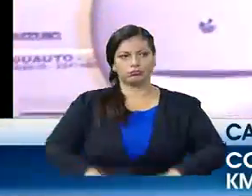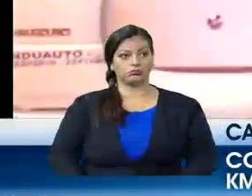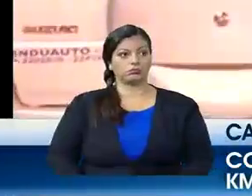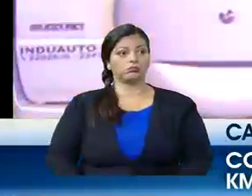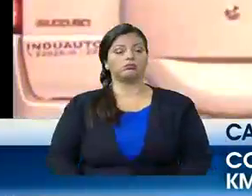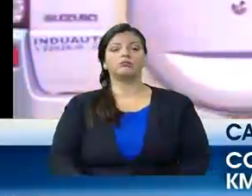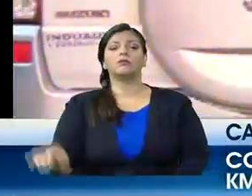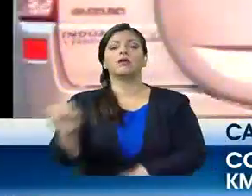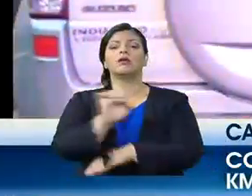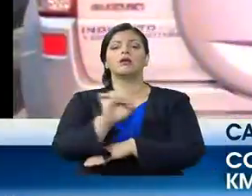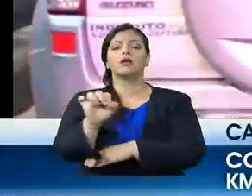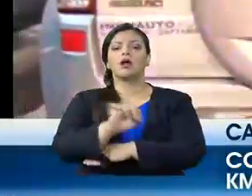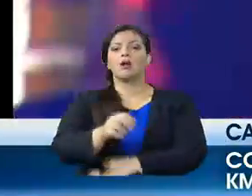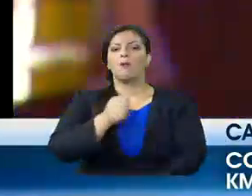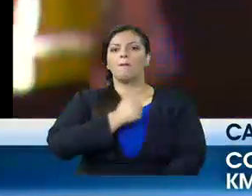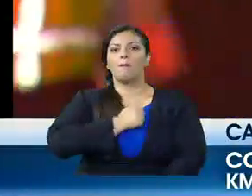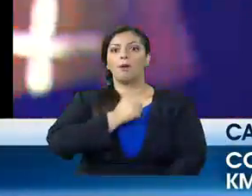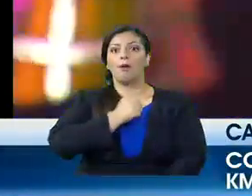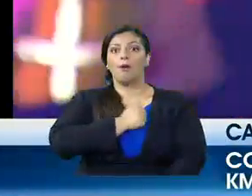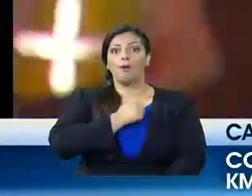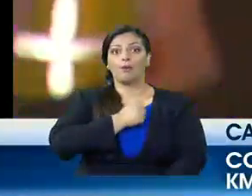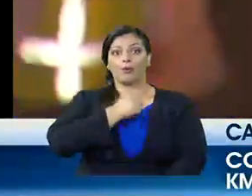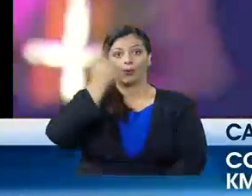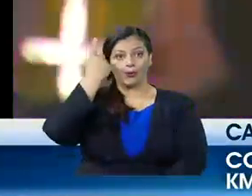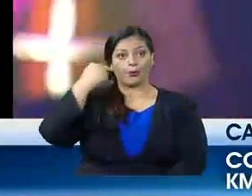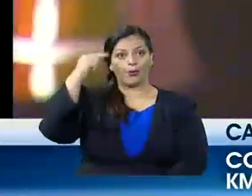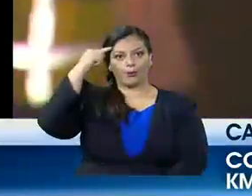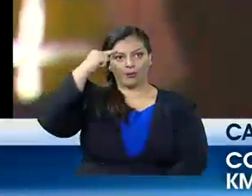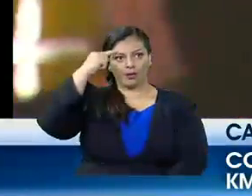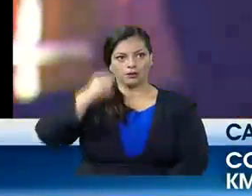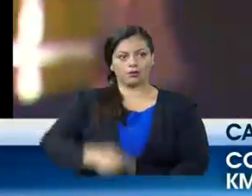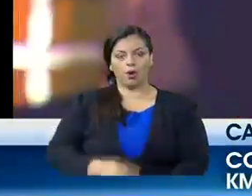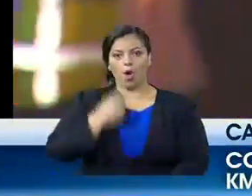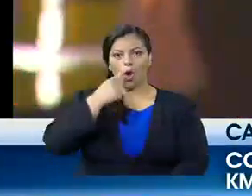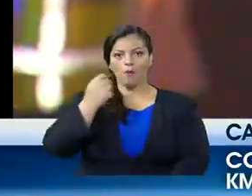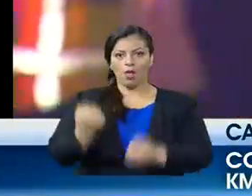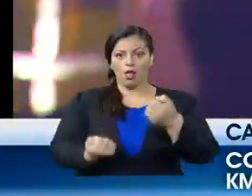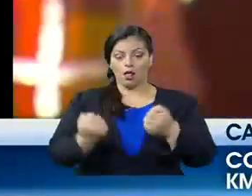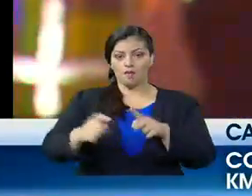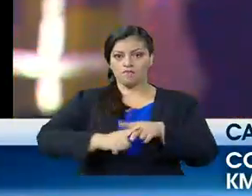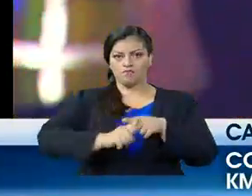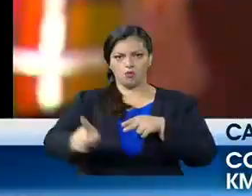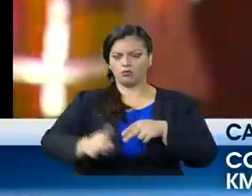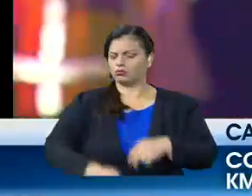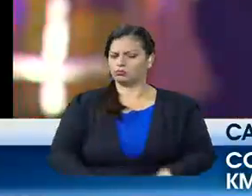aparentemente del Estado. El conductor permaneció en el lugar para